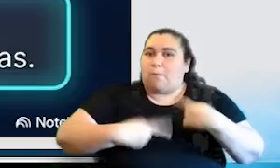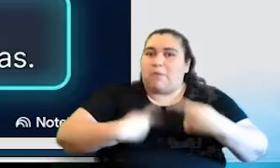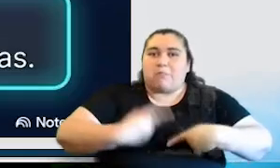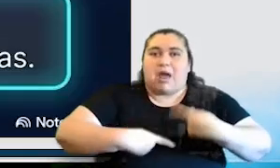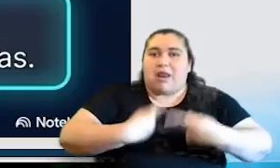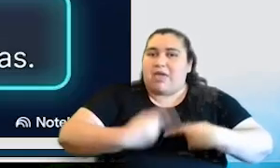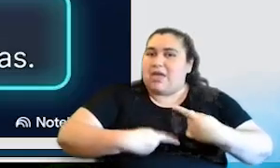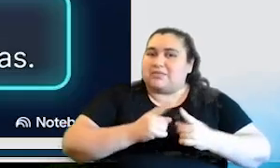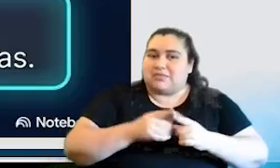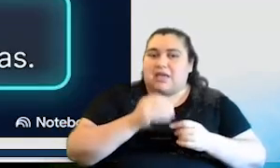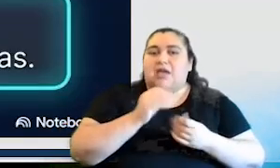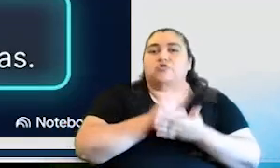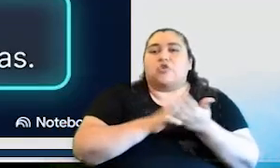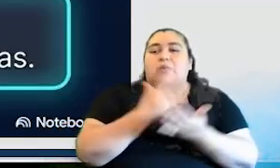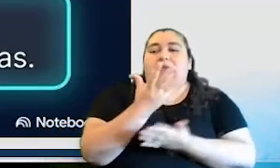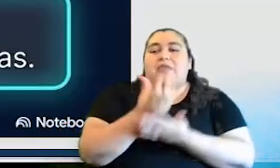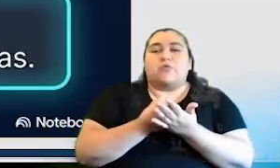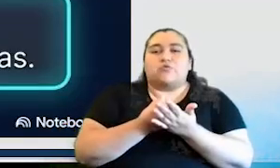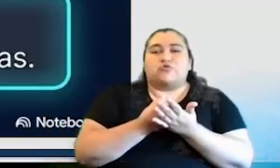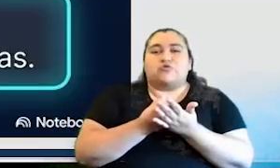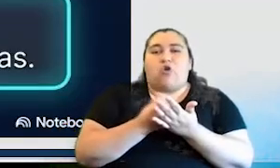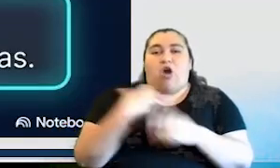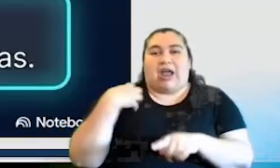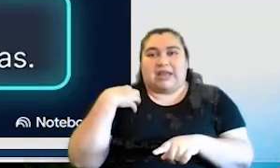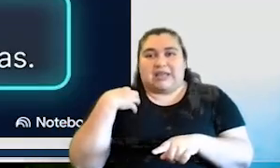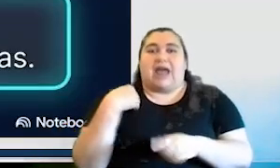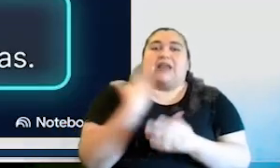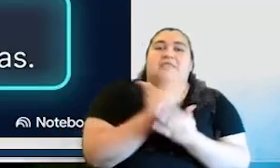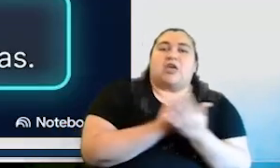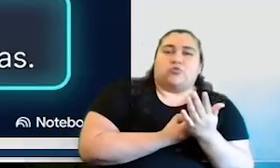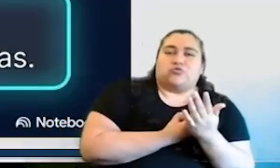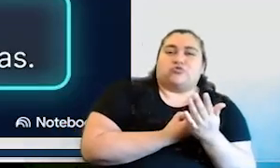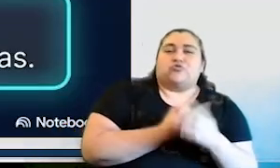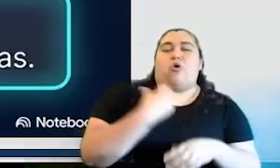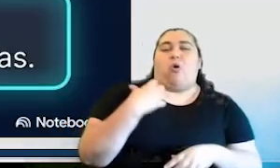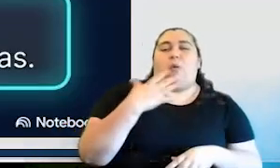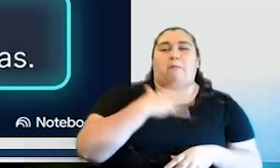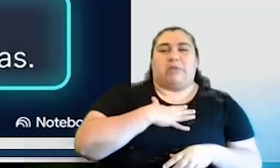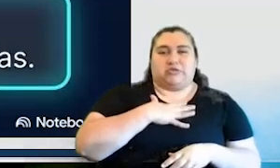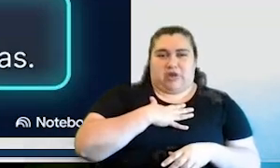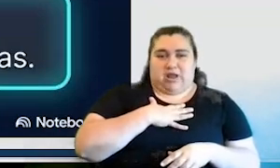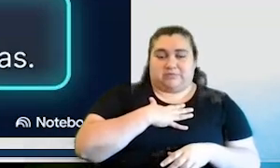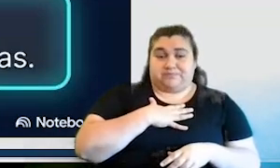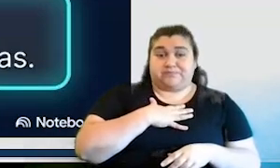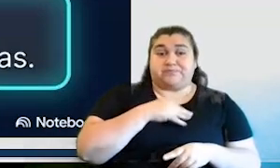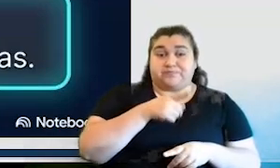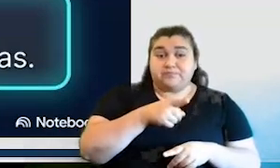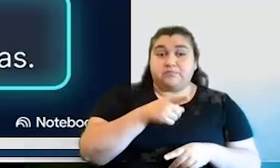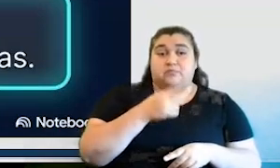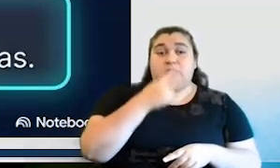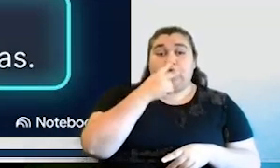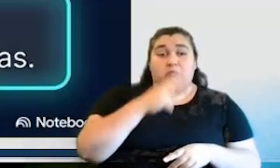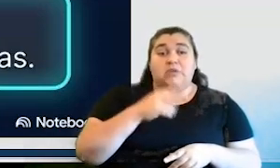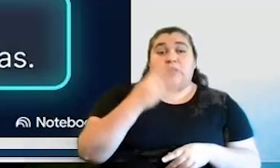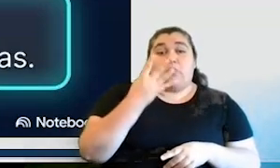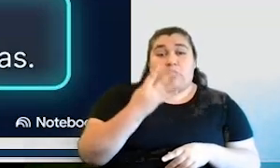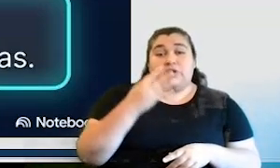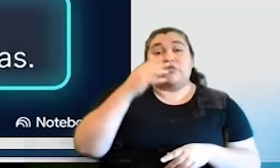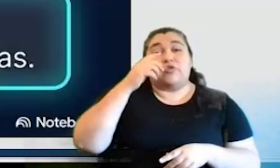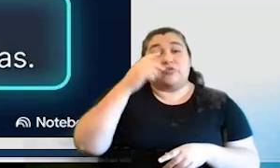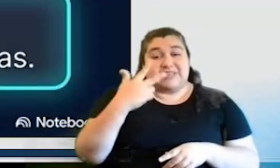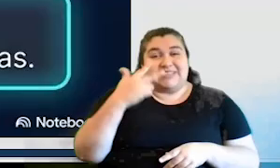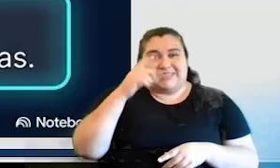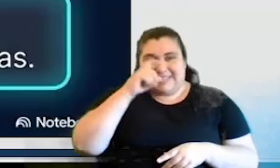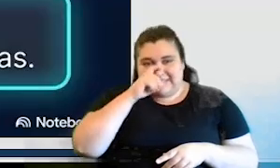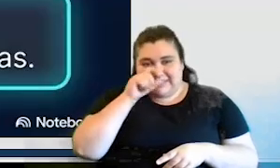de las deducciones generales y de las deducciones personales. Y en ese momento se reemplazó la 2427 por esta resolución, que es la que está vigente,